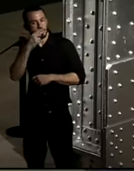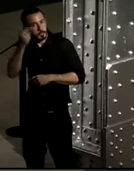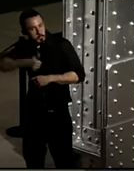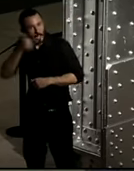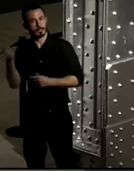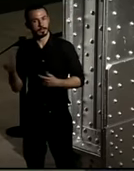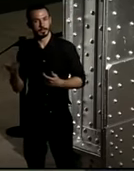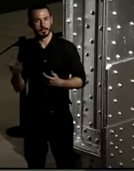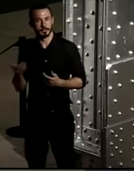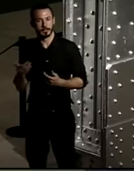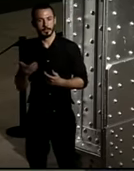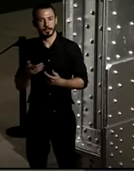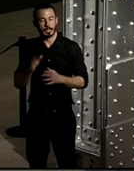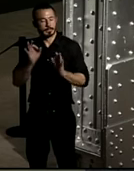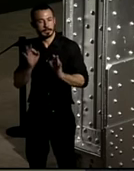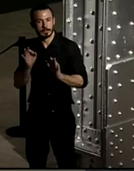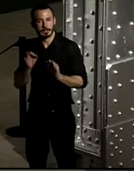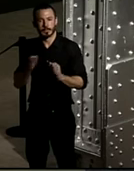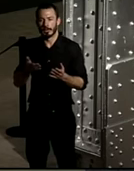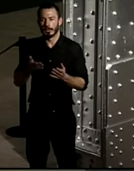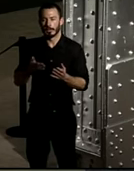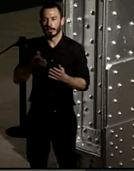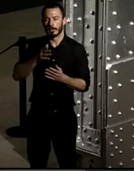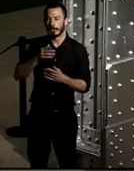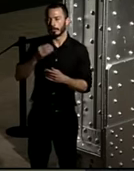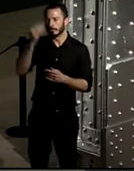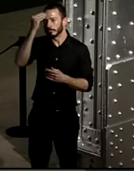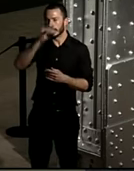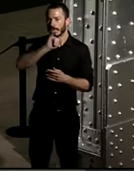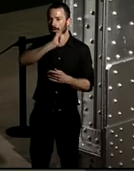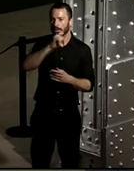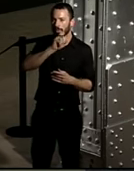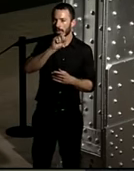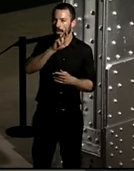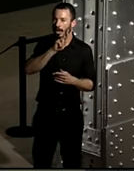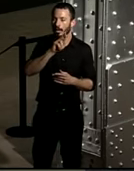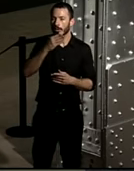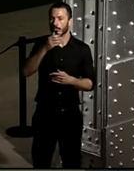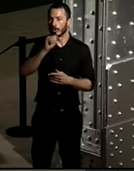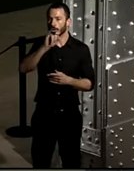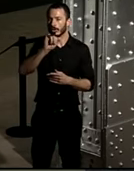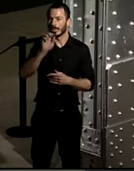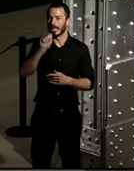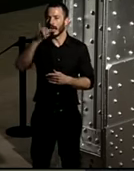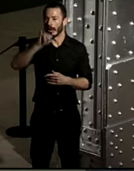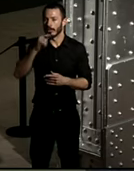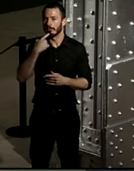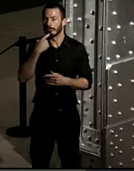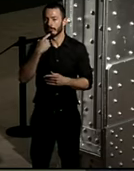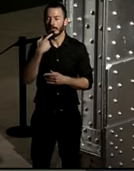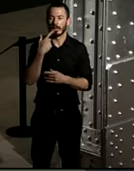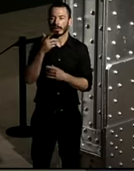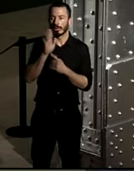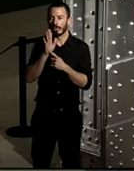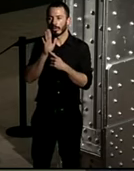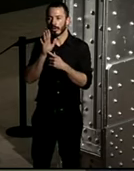vez me parece que era Iciar Boyain que decía que el cine habla de la vida y podremos hablar mejor de la vida